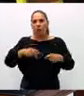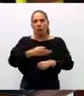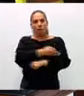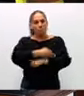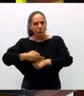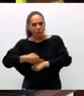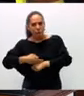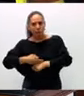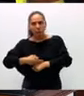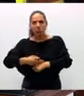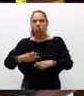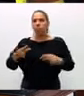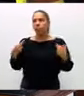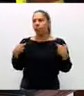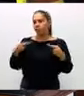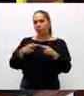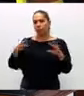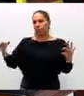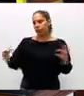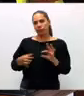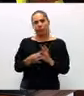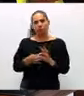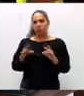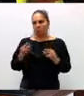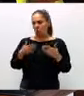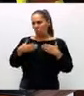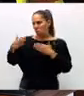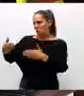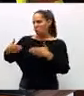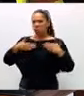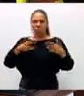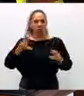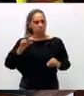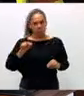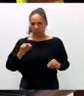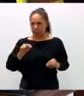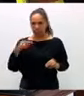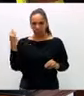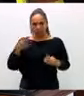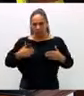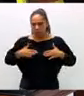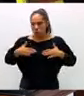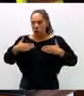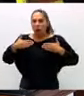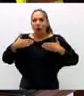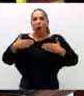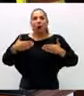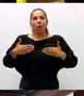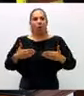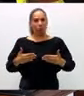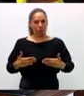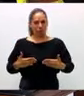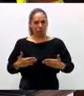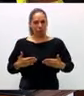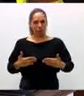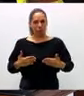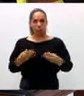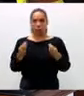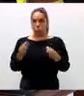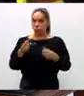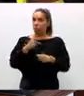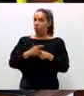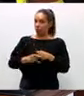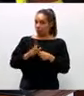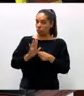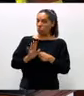protección. Estar distanciados, desconfiar unos del otro es un factor de riesgo. ¿Y qué implicaciones puede tener esa